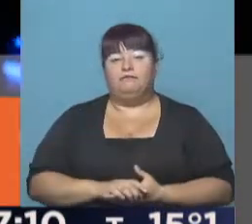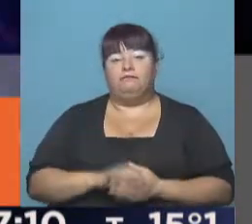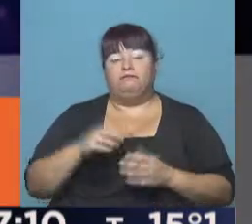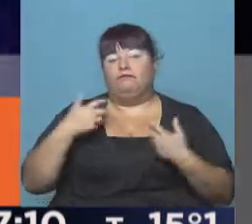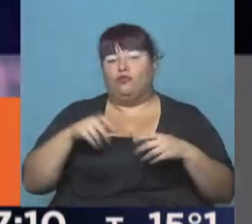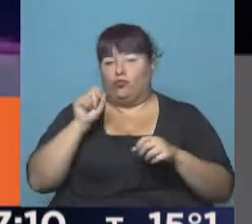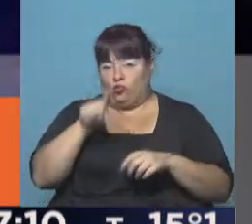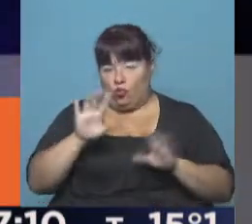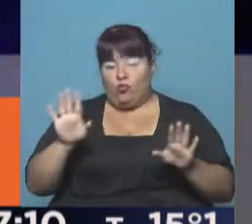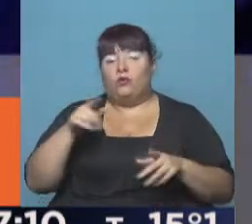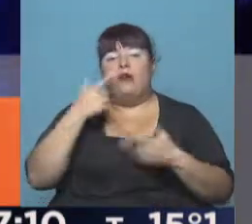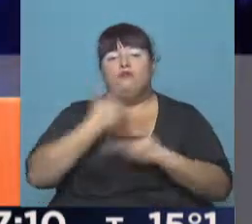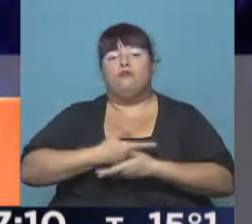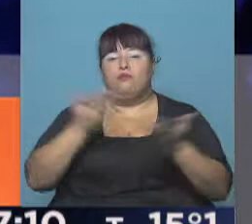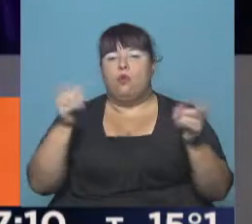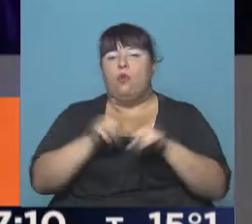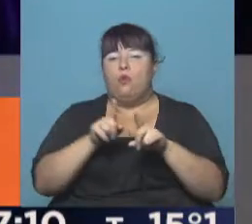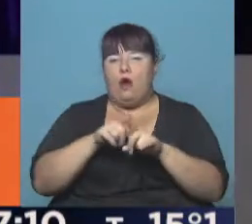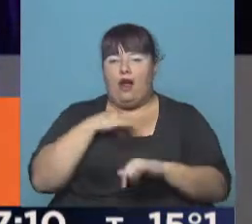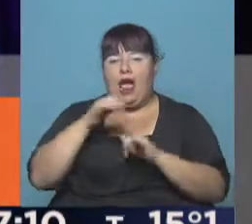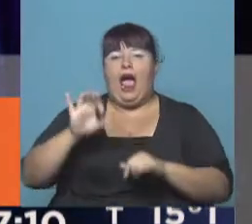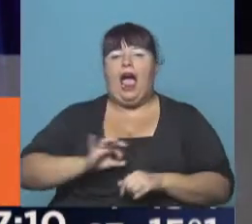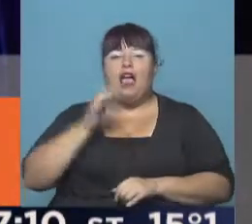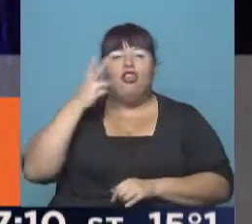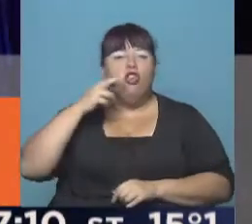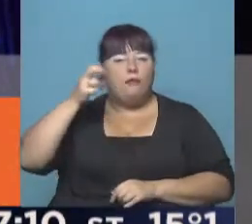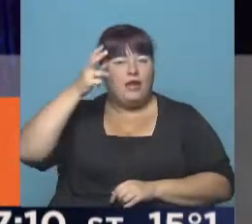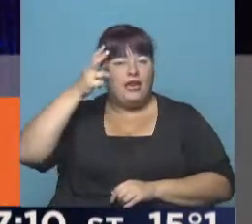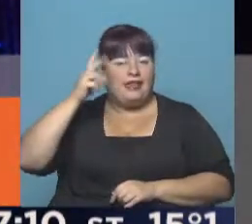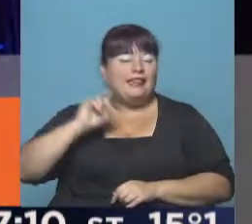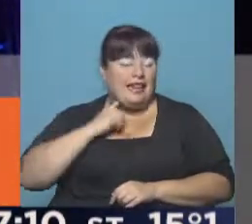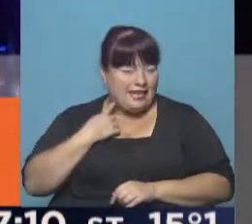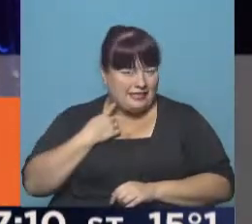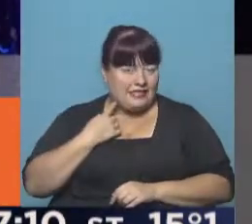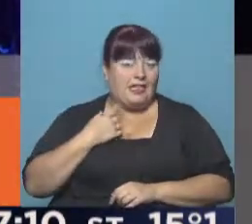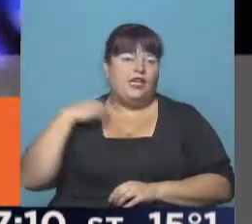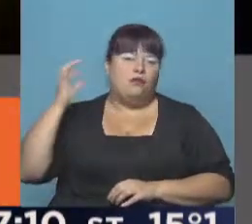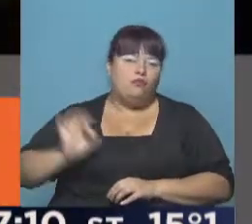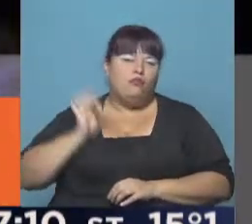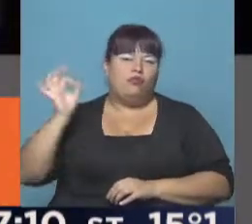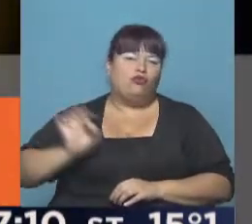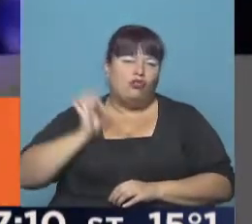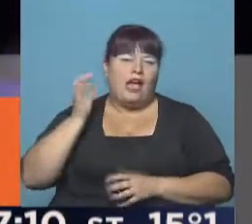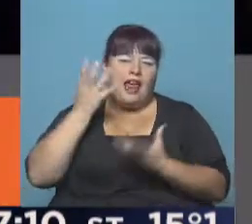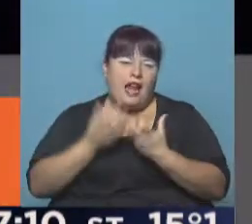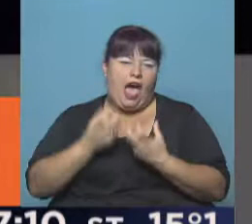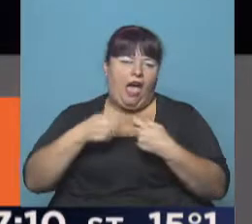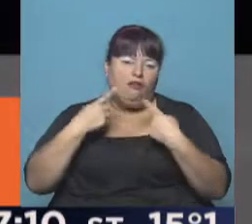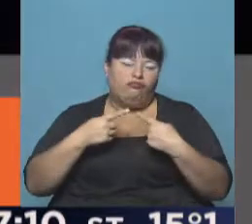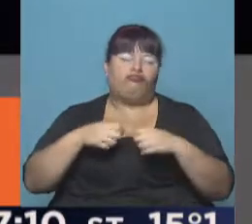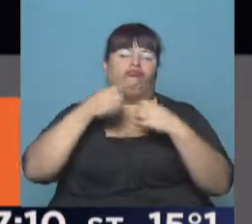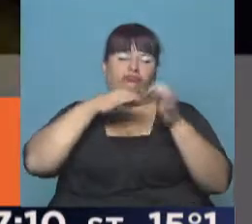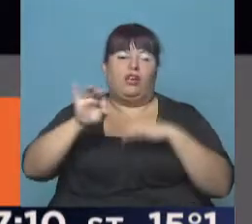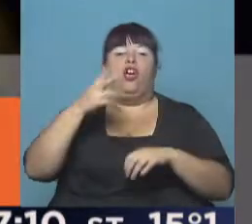tuya, que fue publicado, como decía, en el año 2013, después de varios años de grabarlo. En el